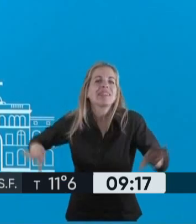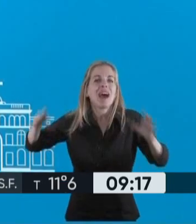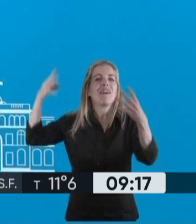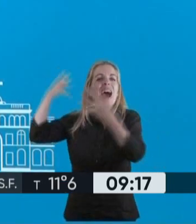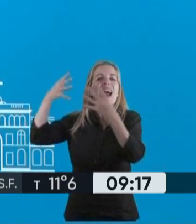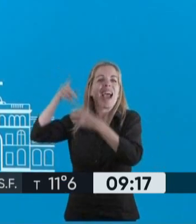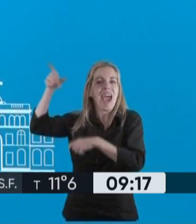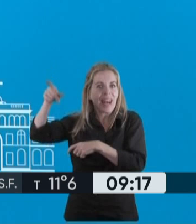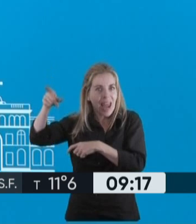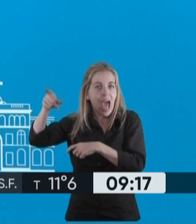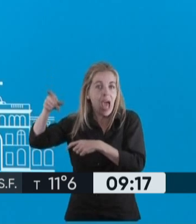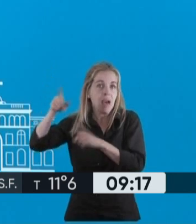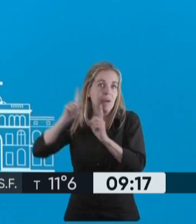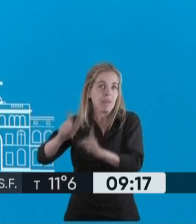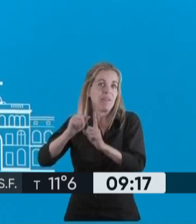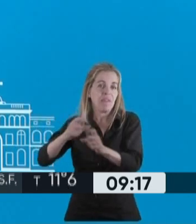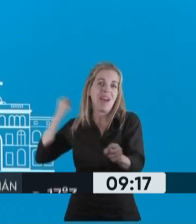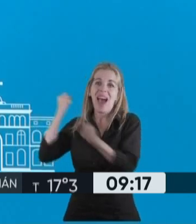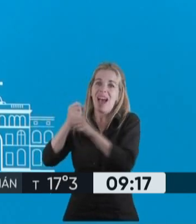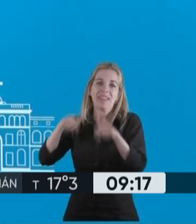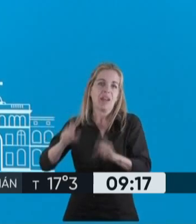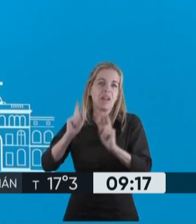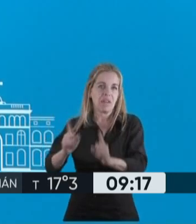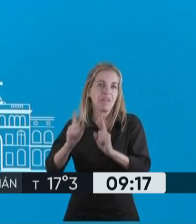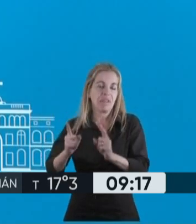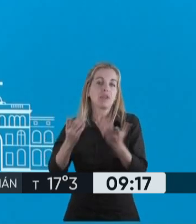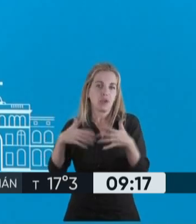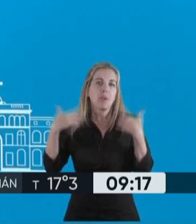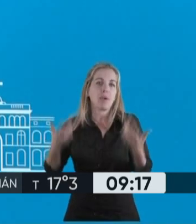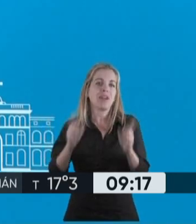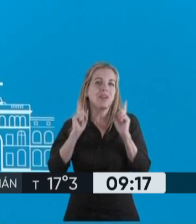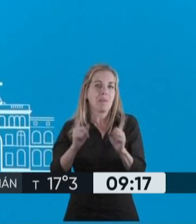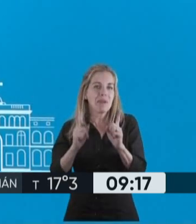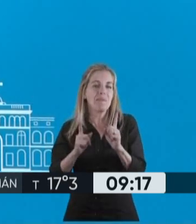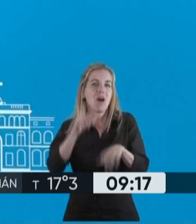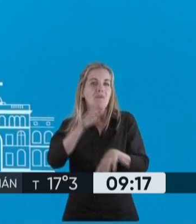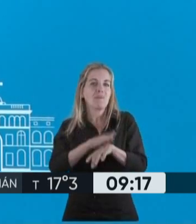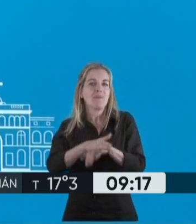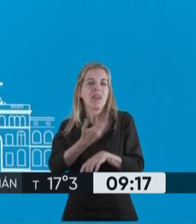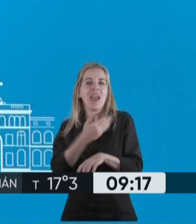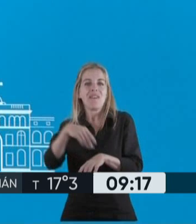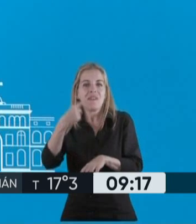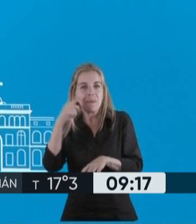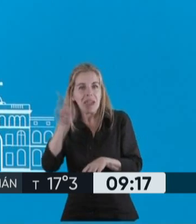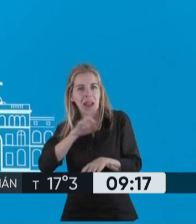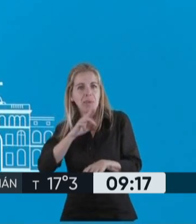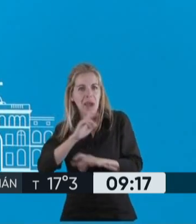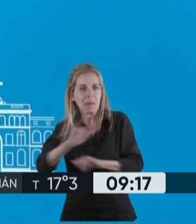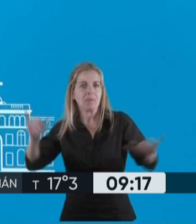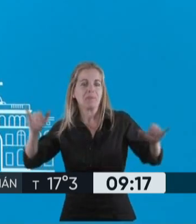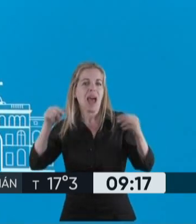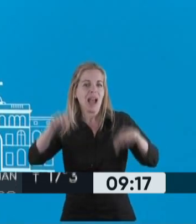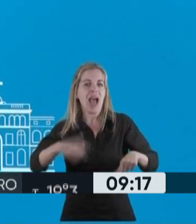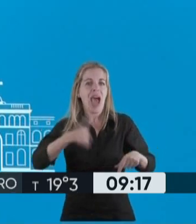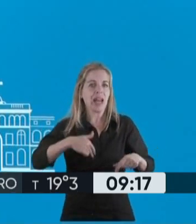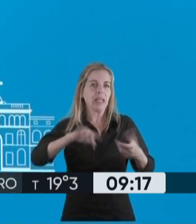y que lamentablemente todavía dura, con lo cual el contexto internacional, y lo dijo también la titular del Fondo Monetario, el problema de la inflación en la Argentina